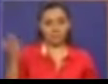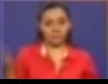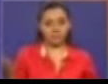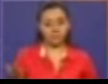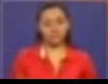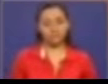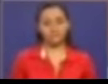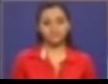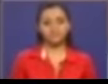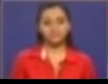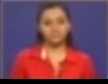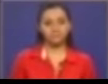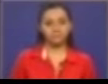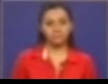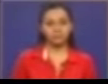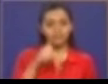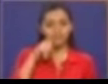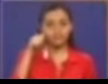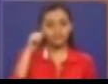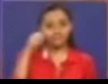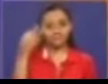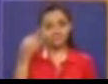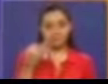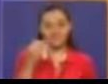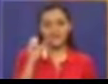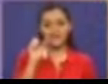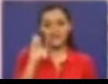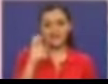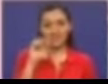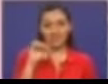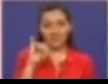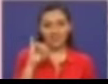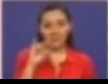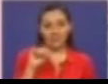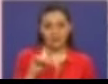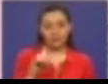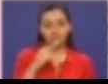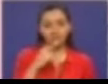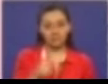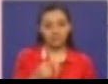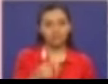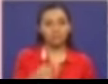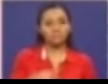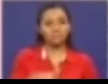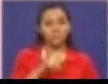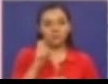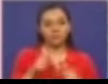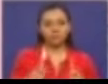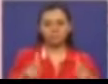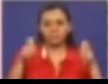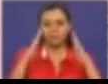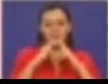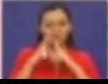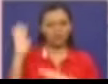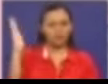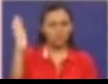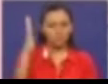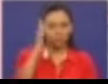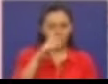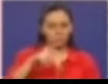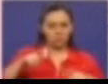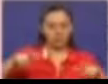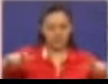el diario El Comercio el día de ayer. La Senaí se robustece en el búnker de Lumbicí y sacan tremendos bosques, césped,